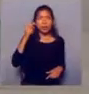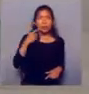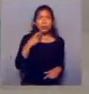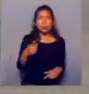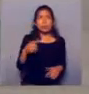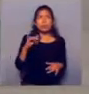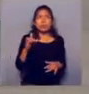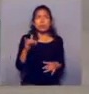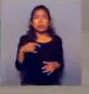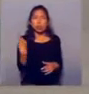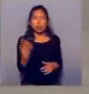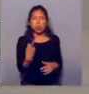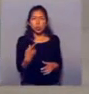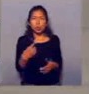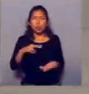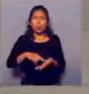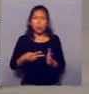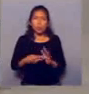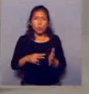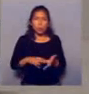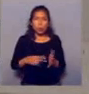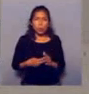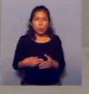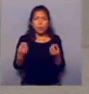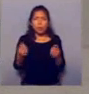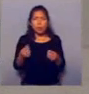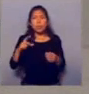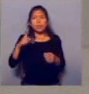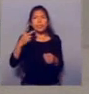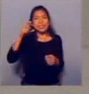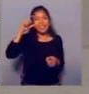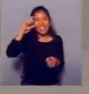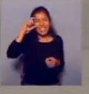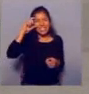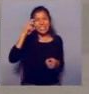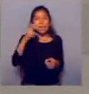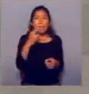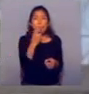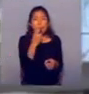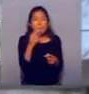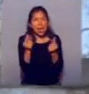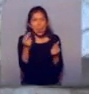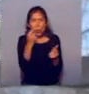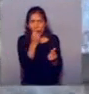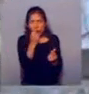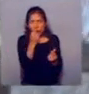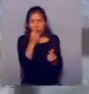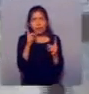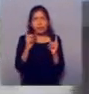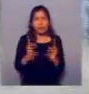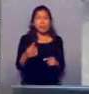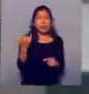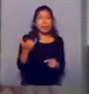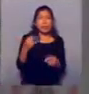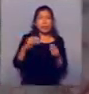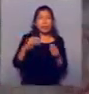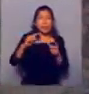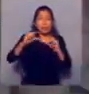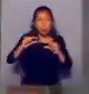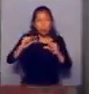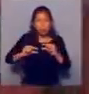de anoche, porque está cargando solo 500 bolivianos. Ese sería el único de carrera de 10, no sé por qué